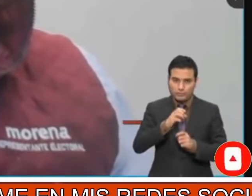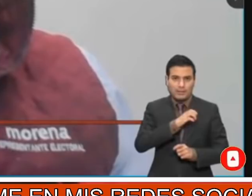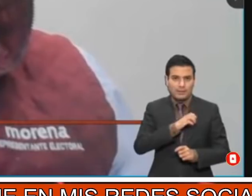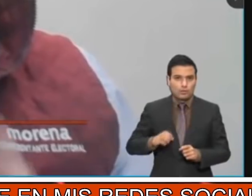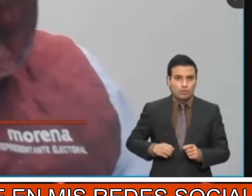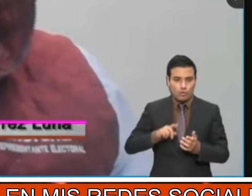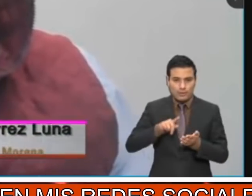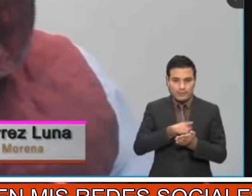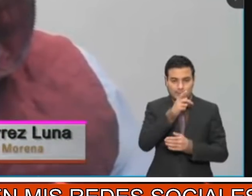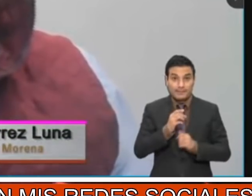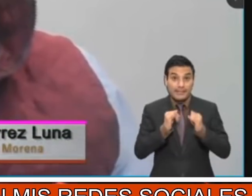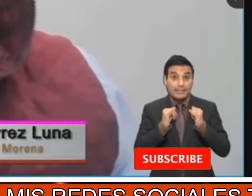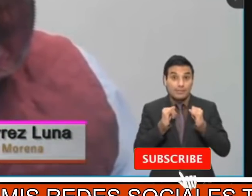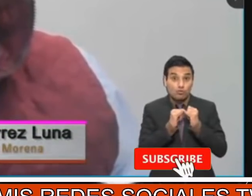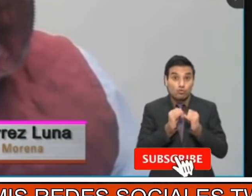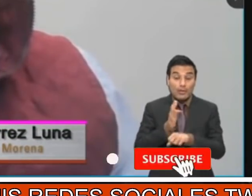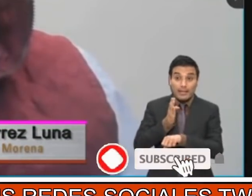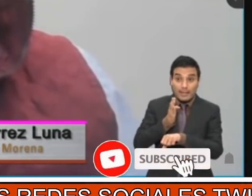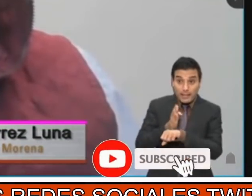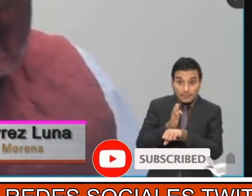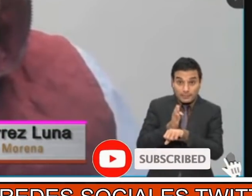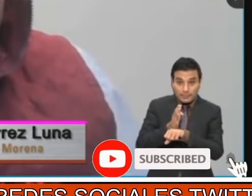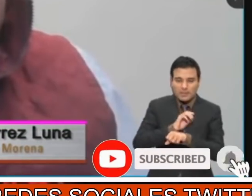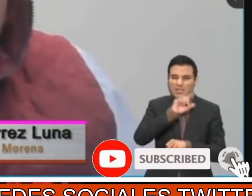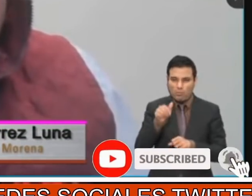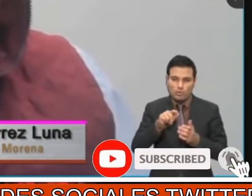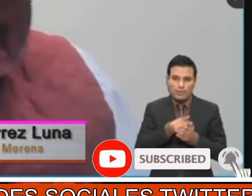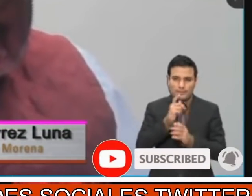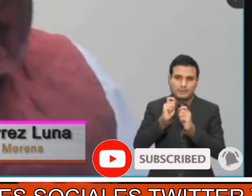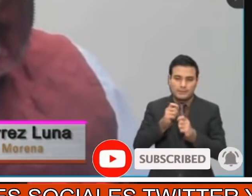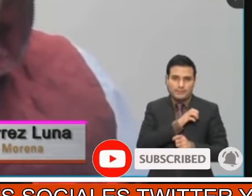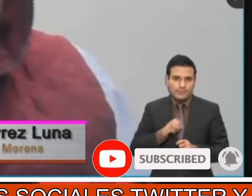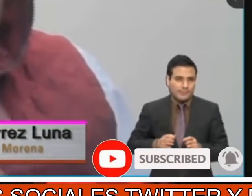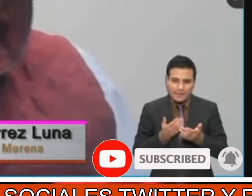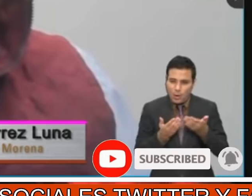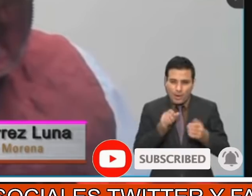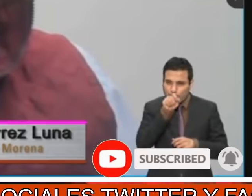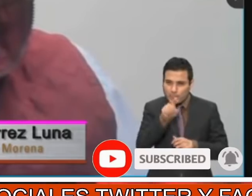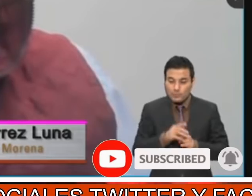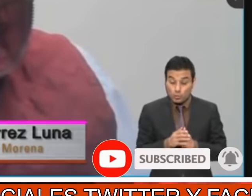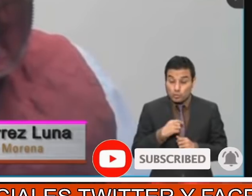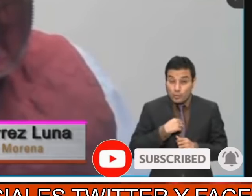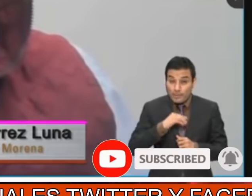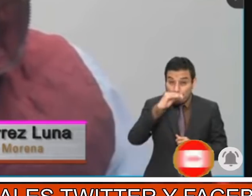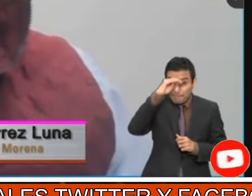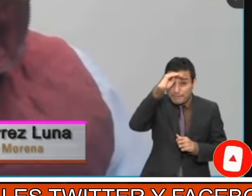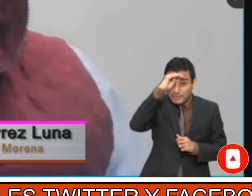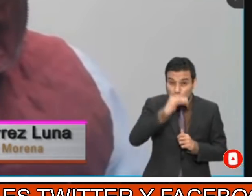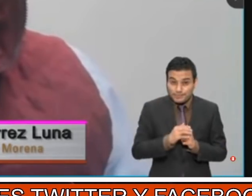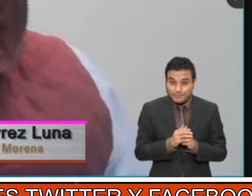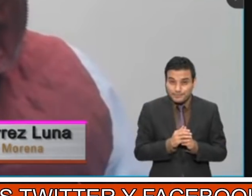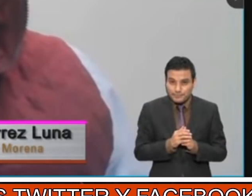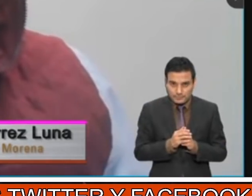después de que el instituto le aplicara una sanción similar a la como que ahora se pretende aplicar. Pero yo creo que tenemos que reflejar